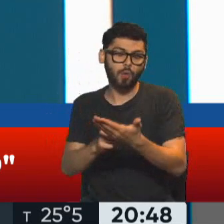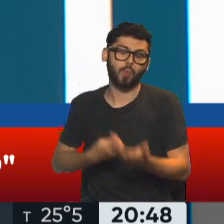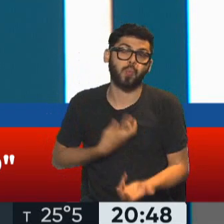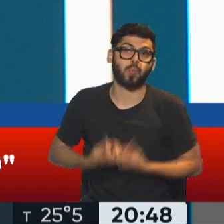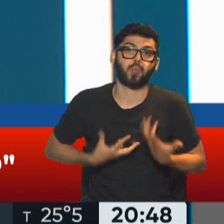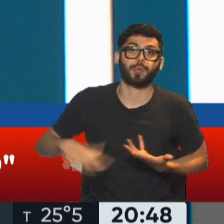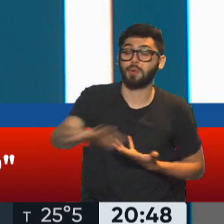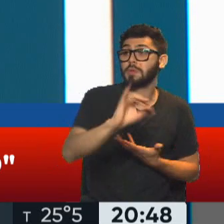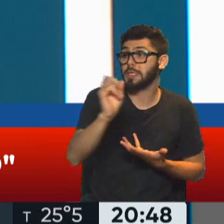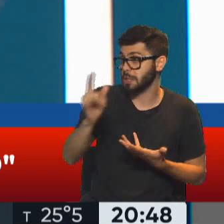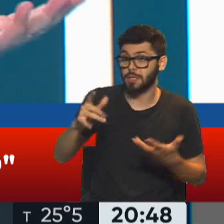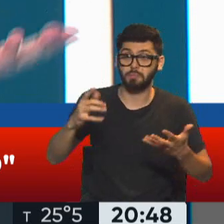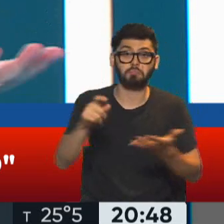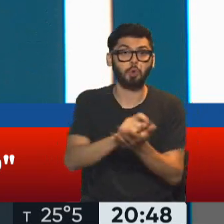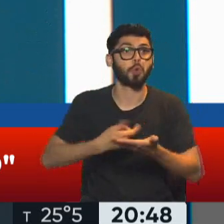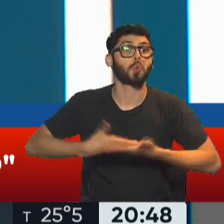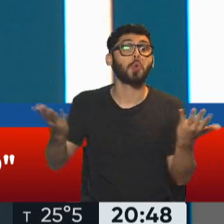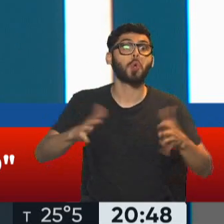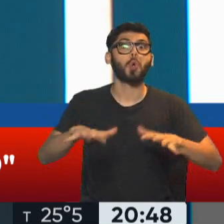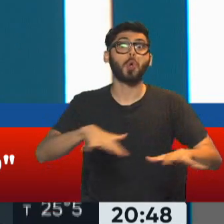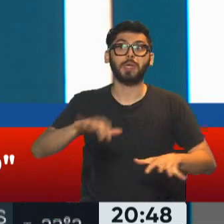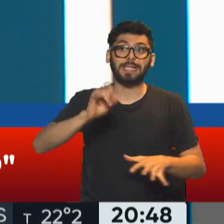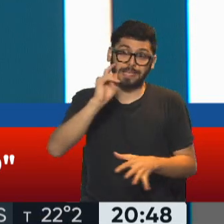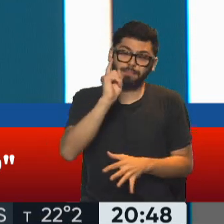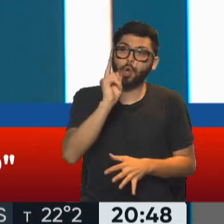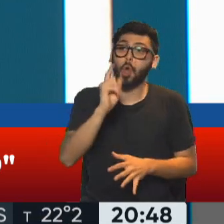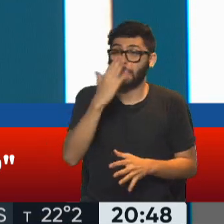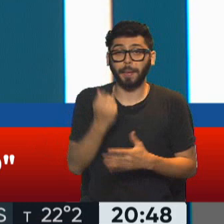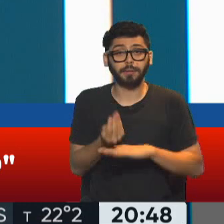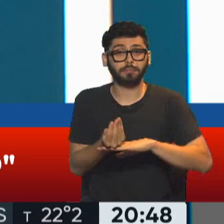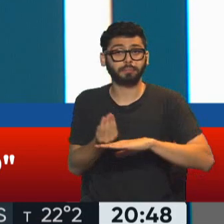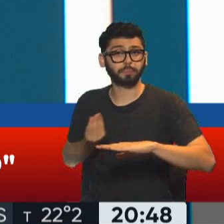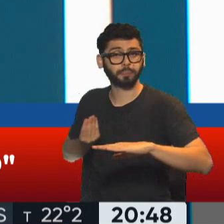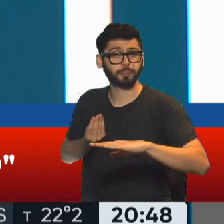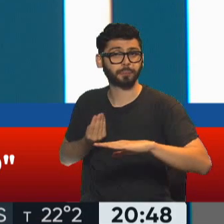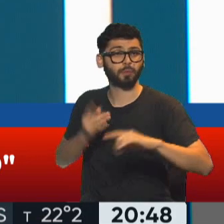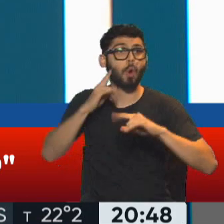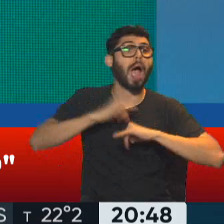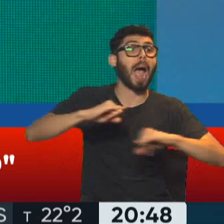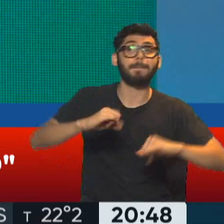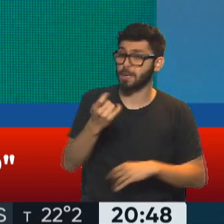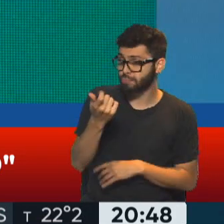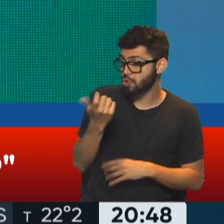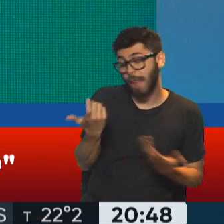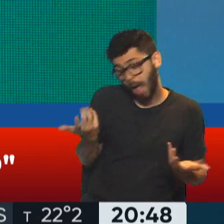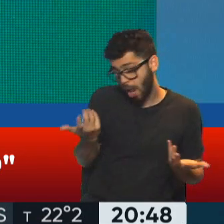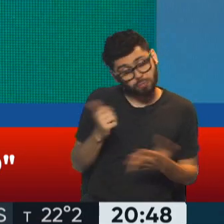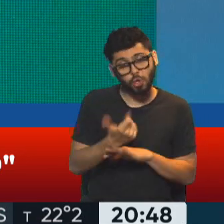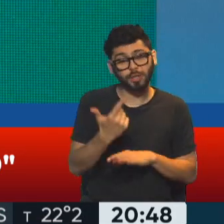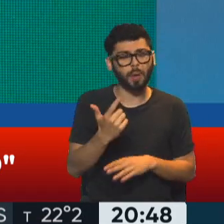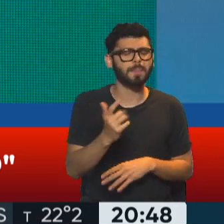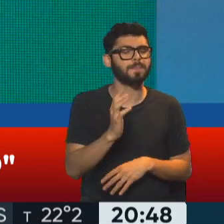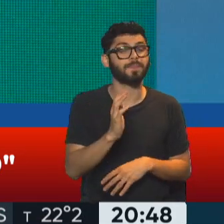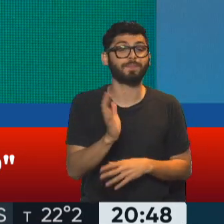también se retiró. Entonces, eso también. ¿Dónde estuvo Cristina en la campaña? Tampoco prácticamente no estuvo. No estuvo. Prácticamente no estuvo. Entonces,